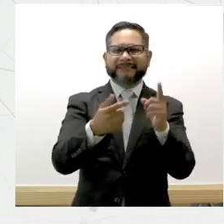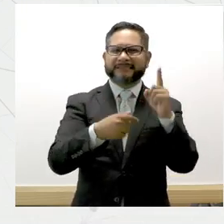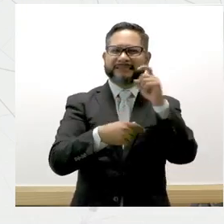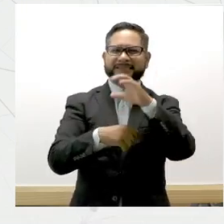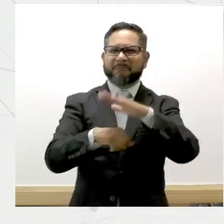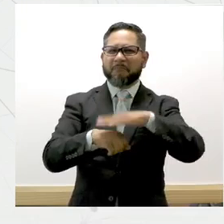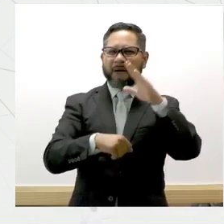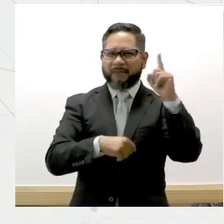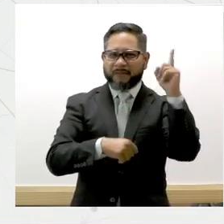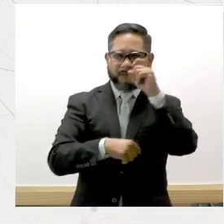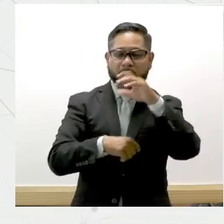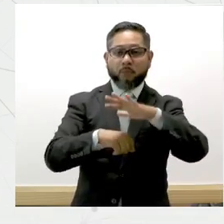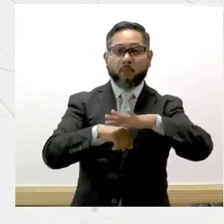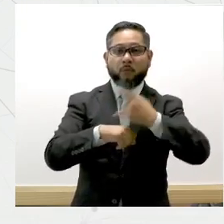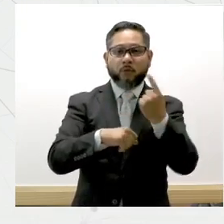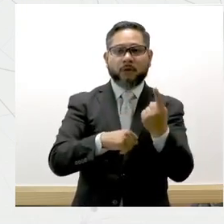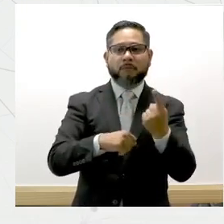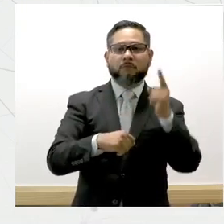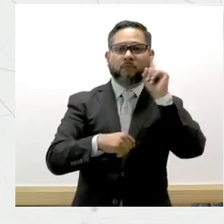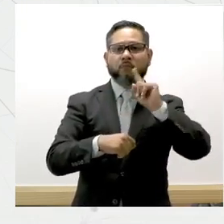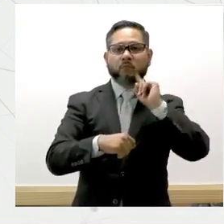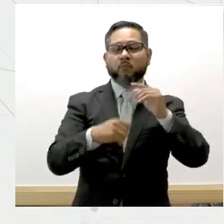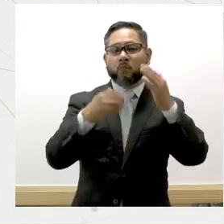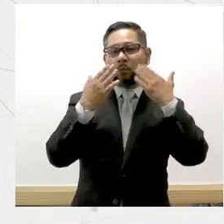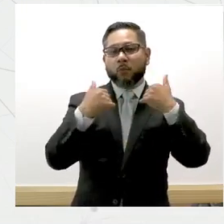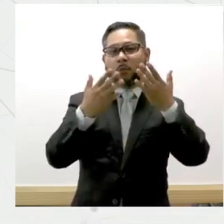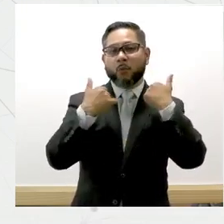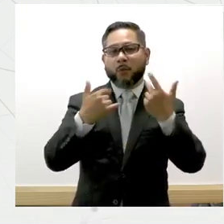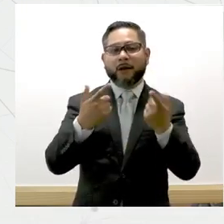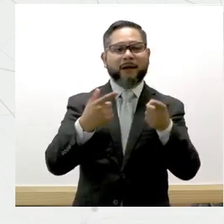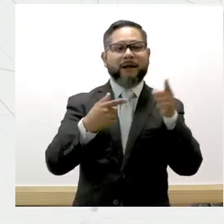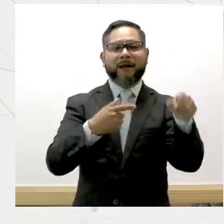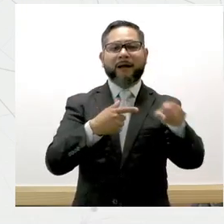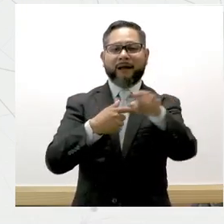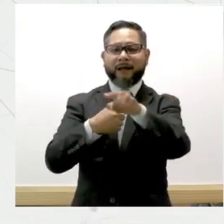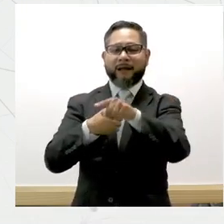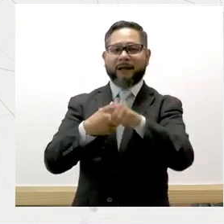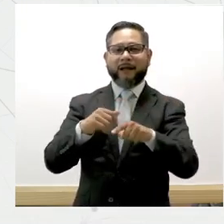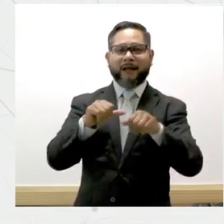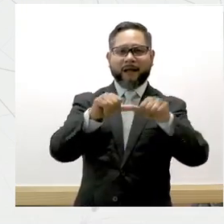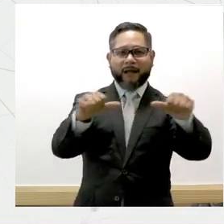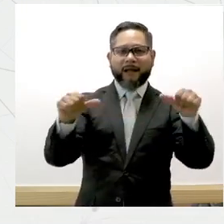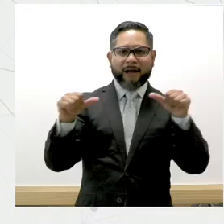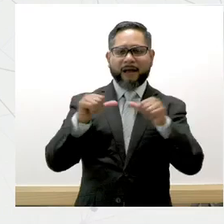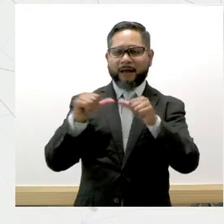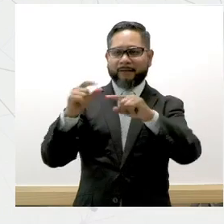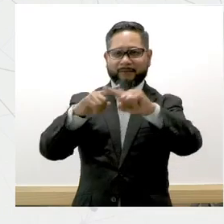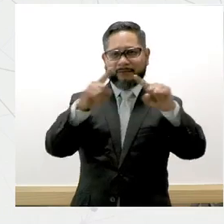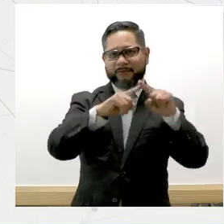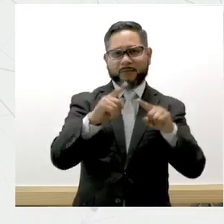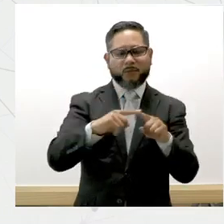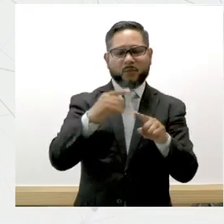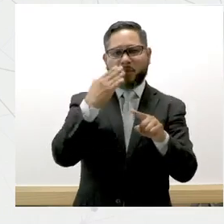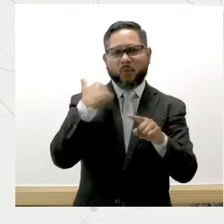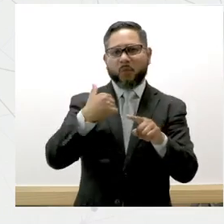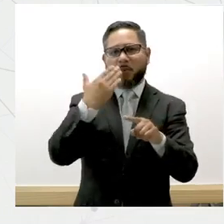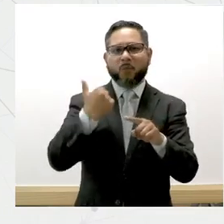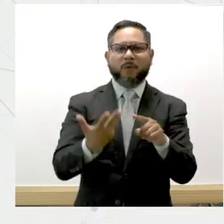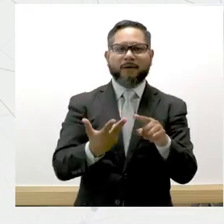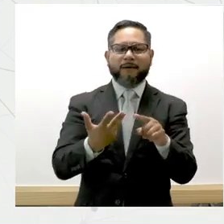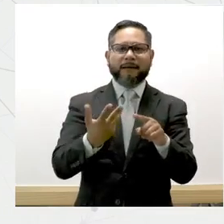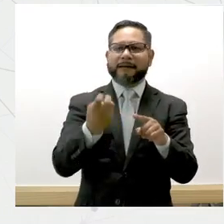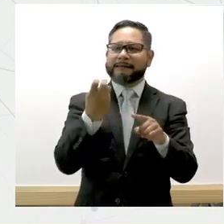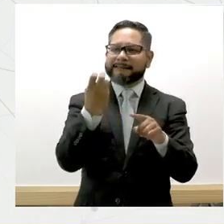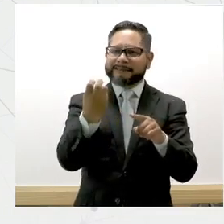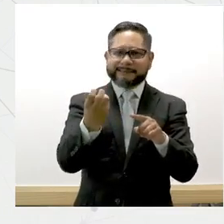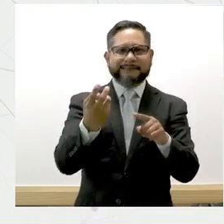complicada porque no hay esa misión, no hay, ¿no? Los distintos informes que se han estado elaborando, ¿no?, de inteligencia artificial e igualdad de género, demuestran cómo